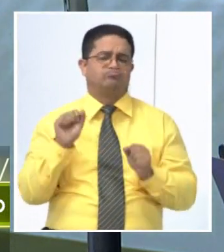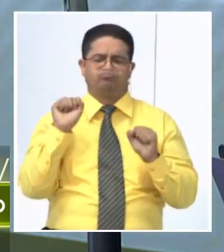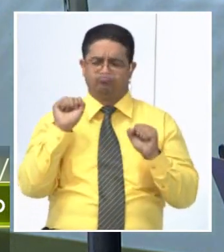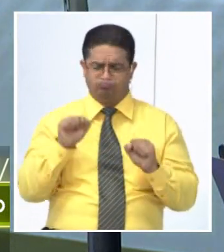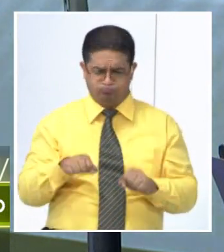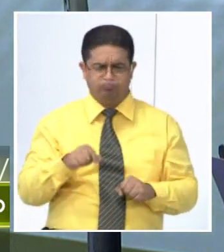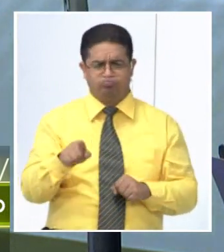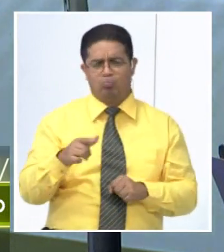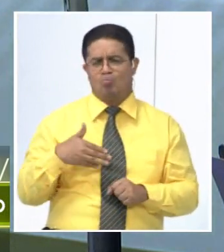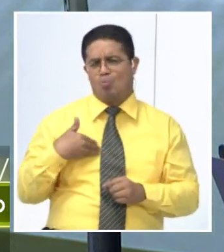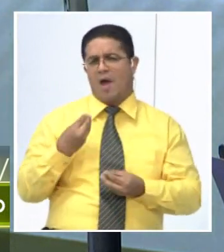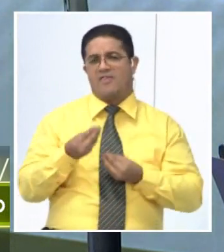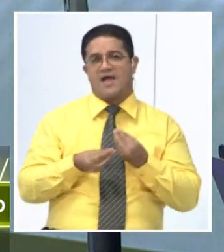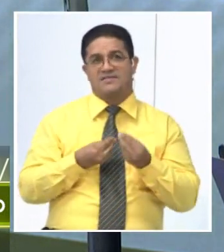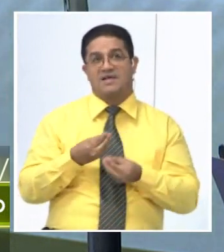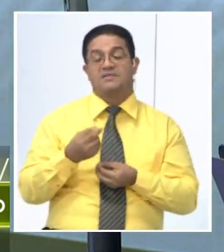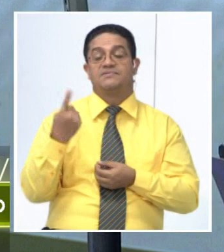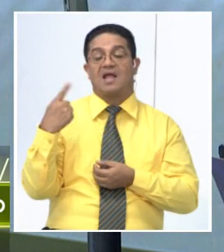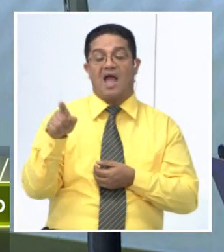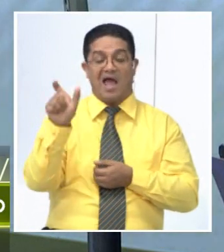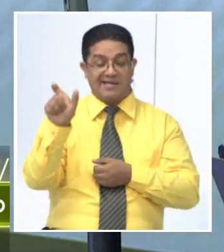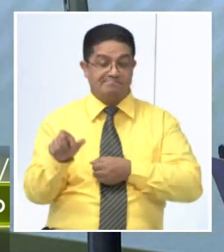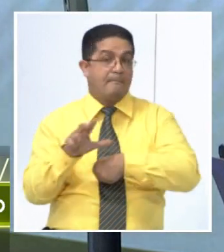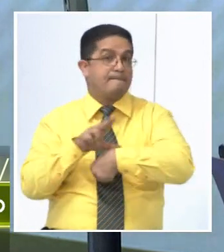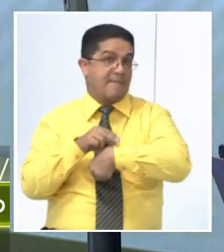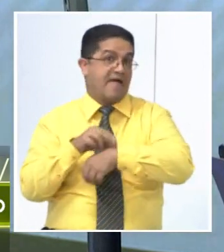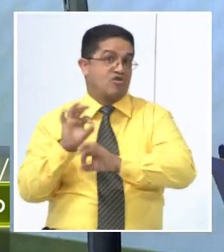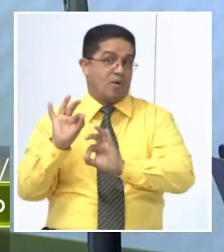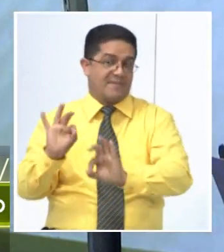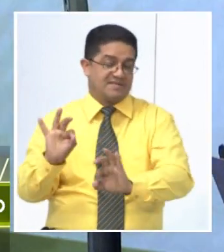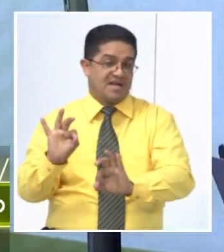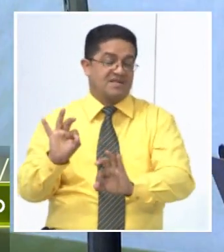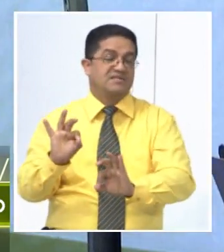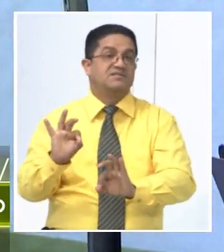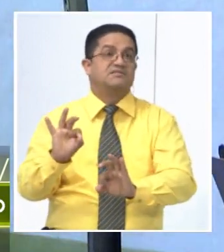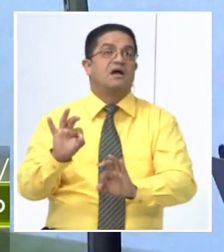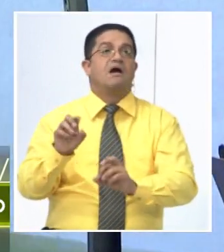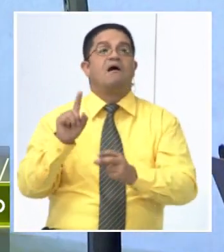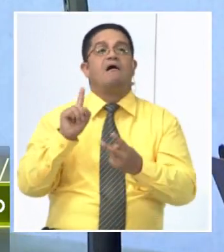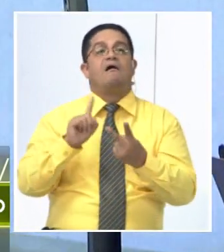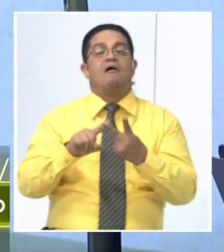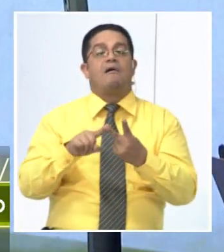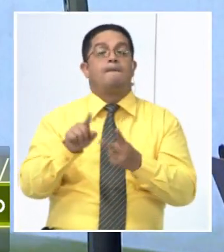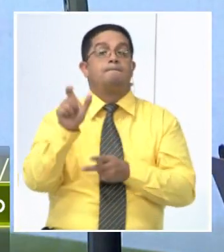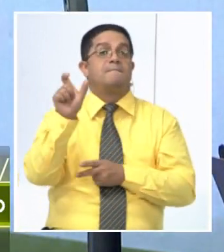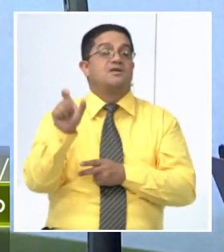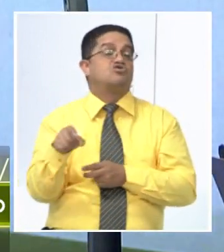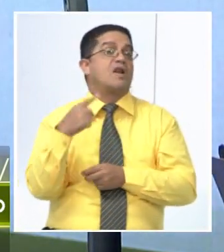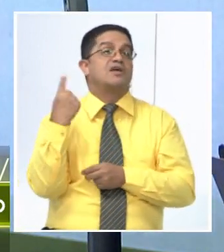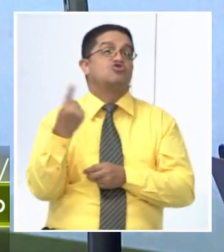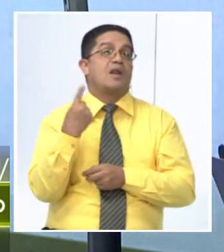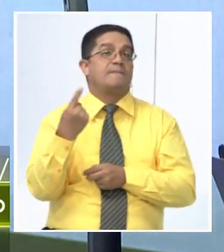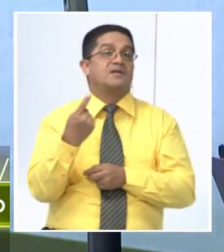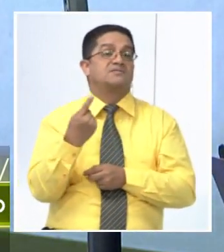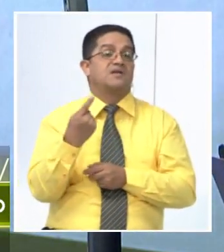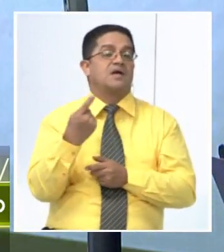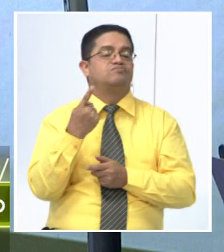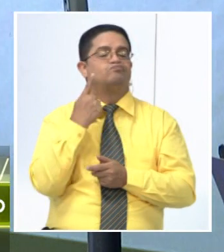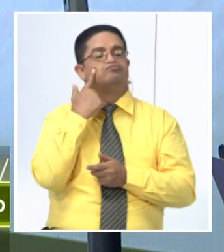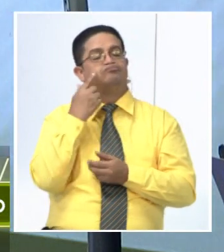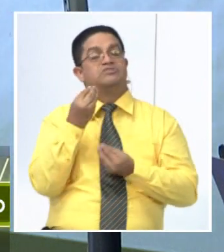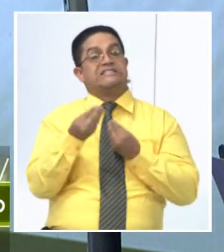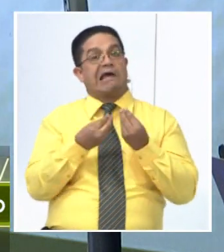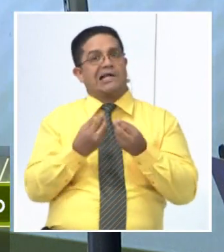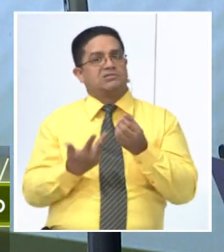realizarlo, está la presencia de un anestesiólogo para una sedación adecuada. El paciente simplemente se seda, se le hace el estudio y